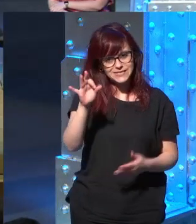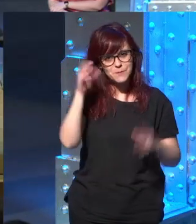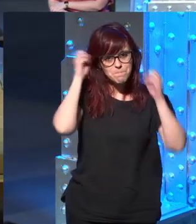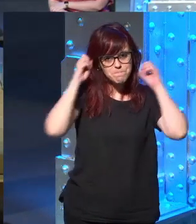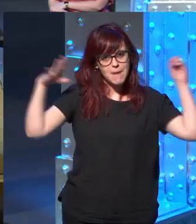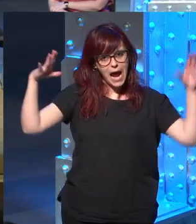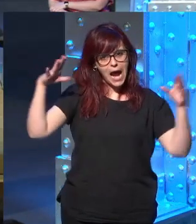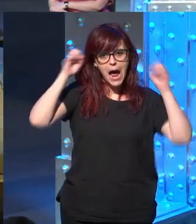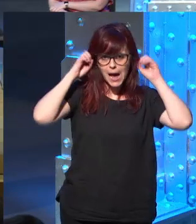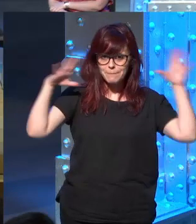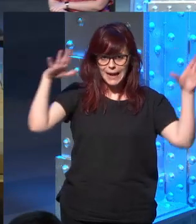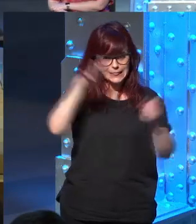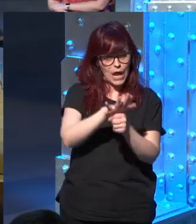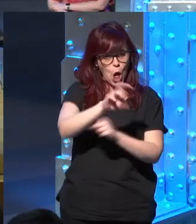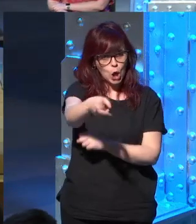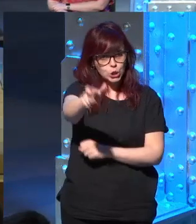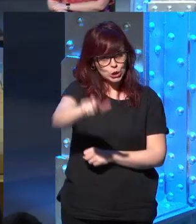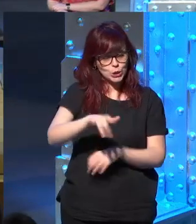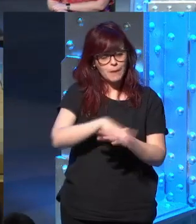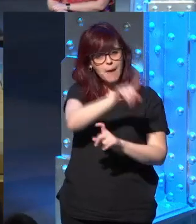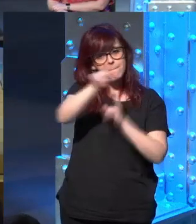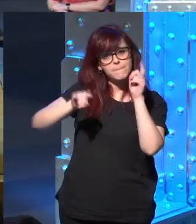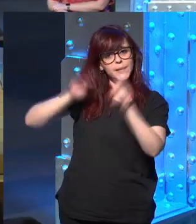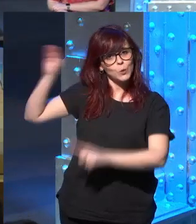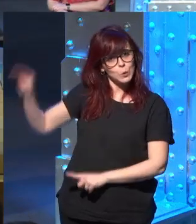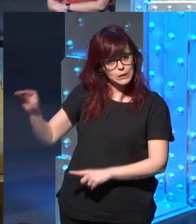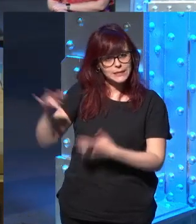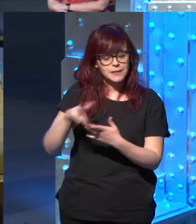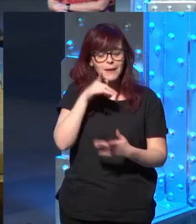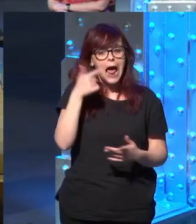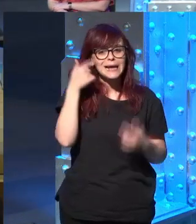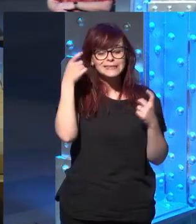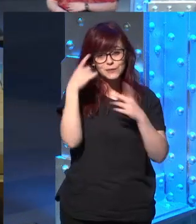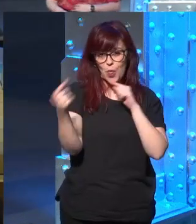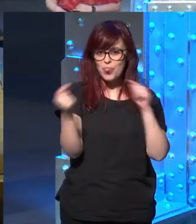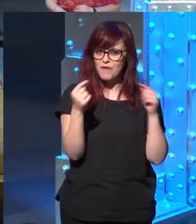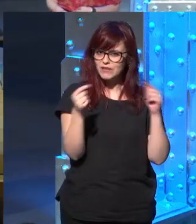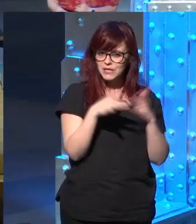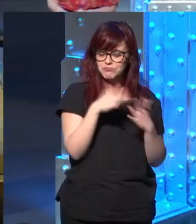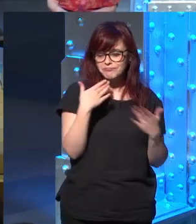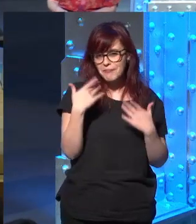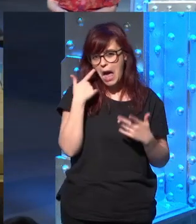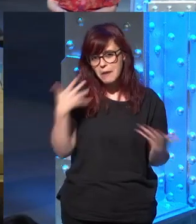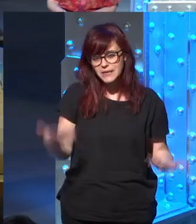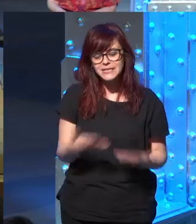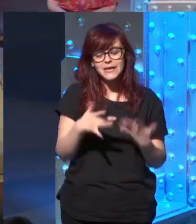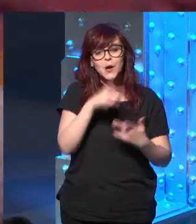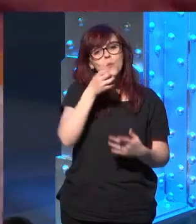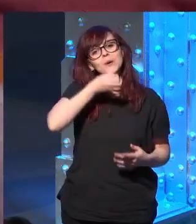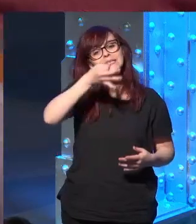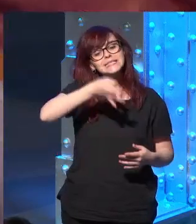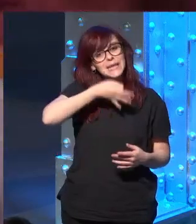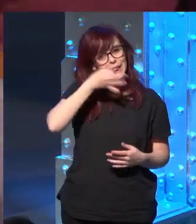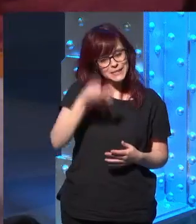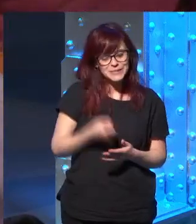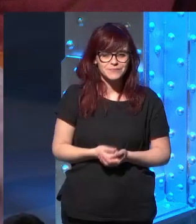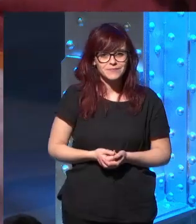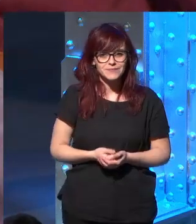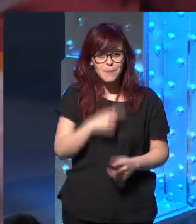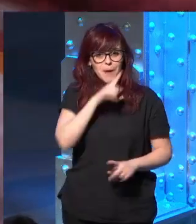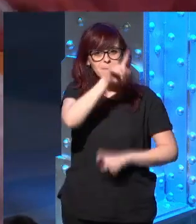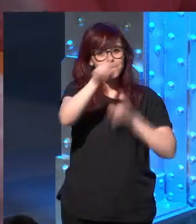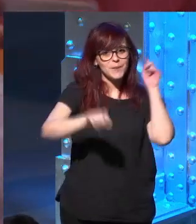hiciera otra pregunta y siguiera avivando el debate que estamos manteniendo. Buenas tardes.